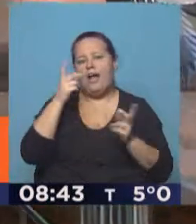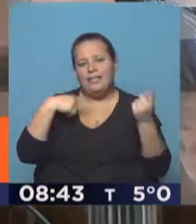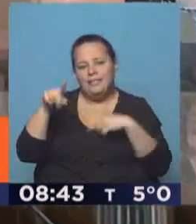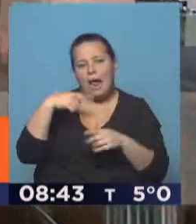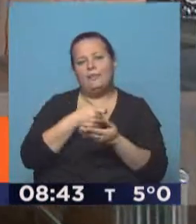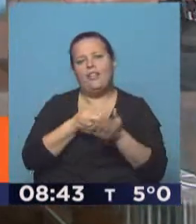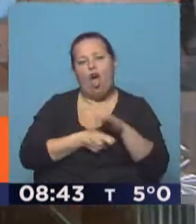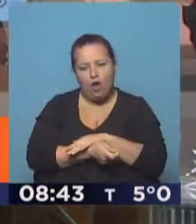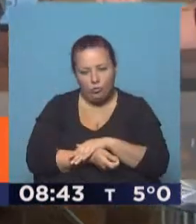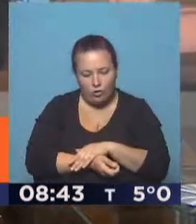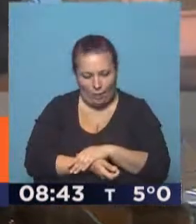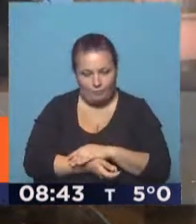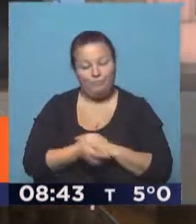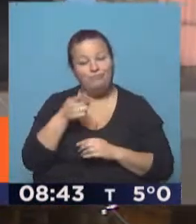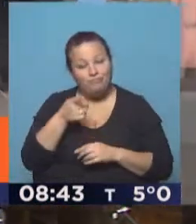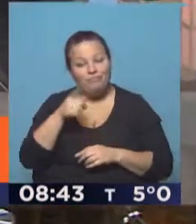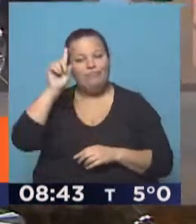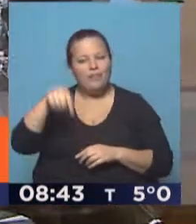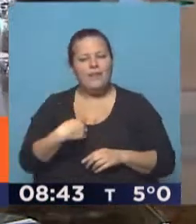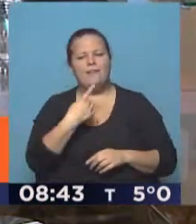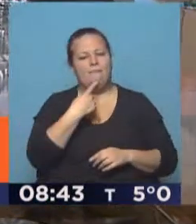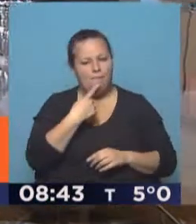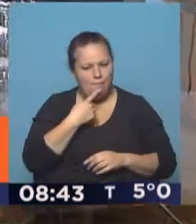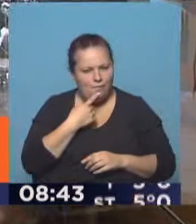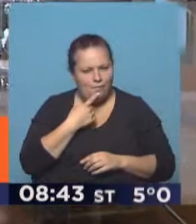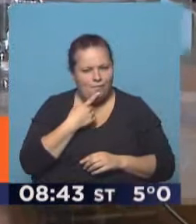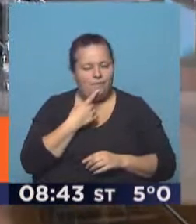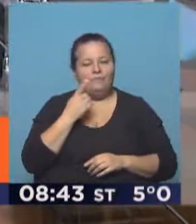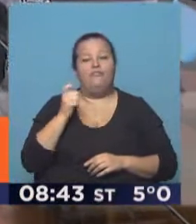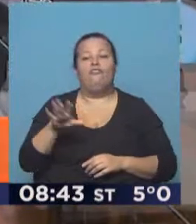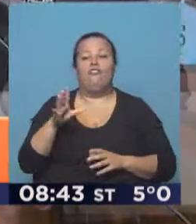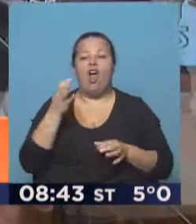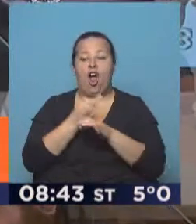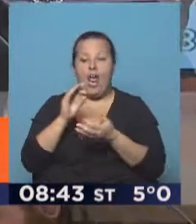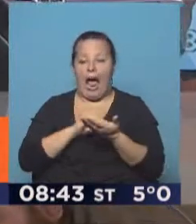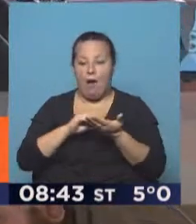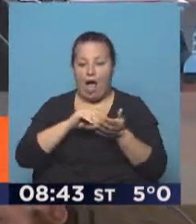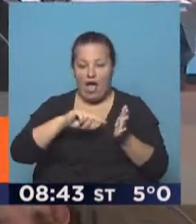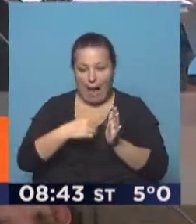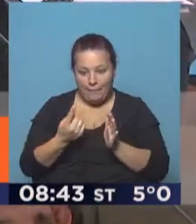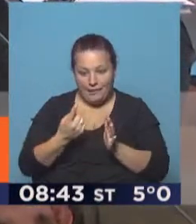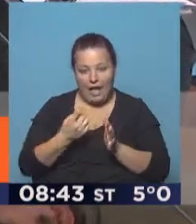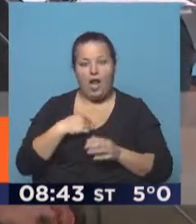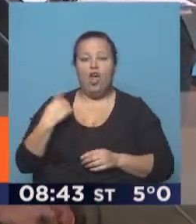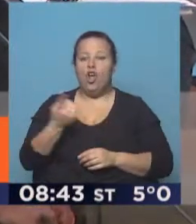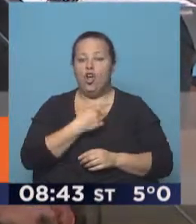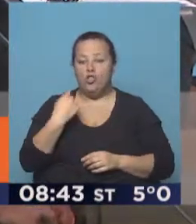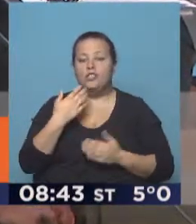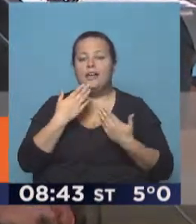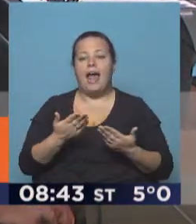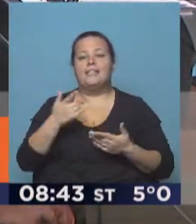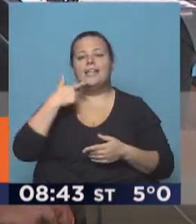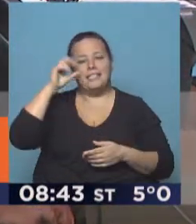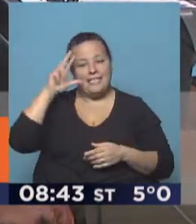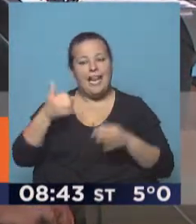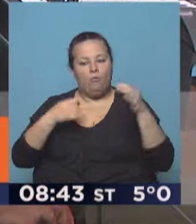la corrupción. Esto motivó una inquietud que la encabezó el Colegio de Abogados de la Ciudad. Nosotros, a través de Será